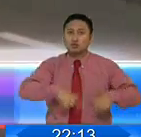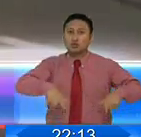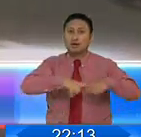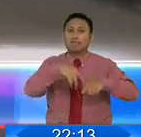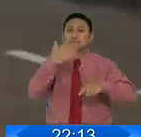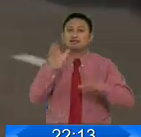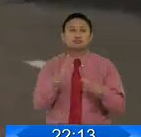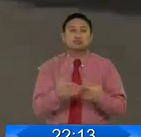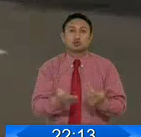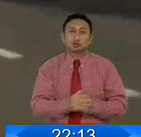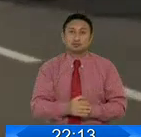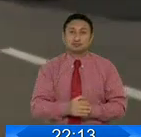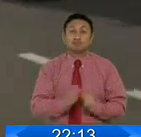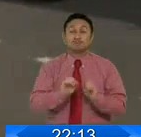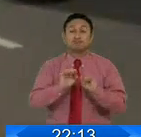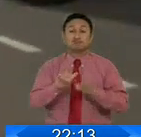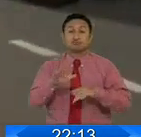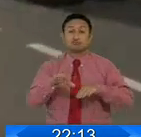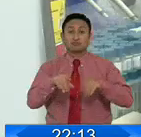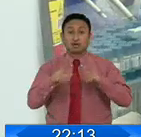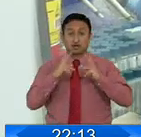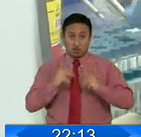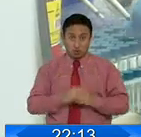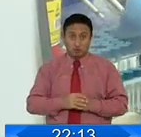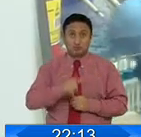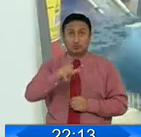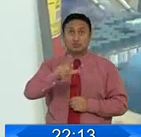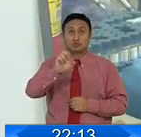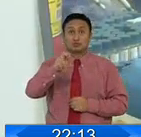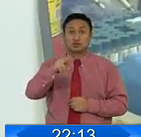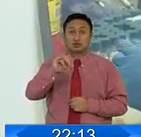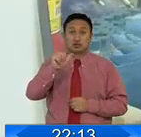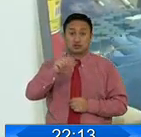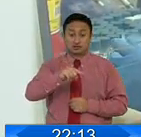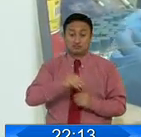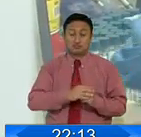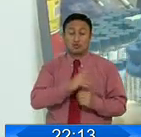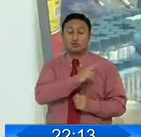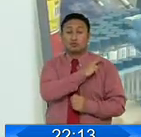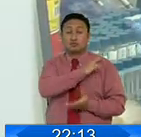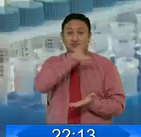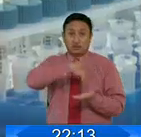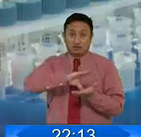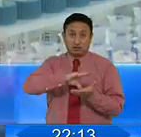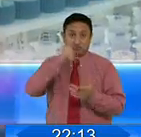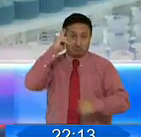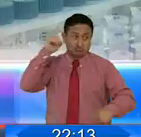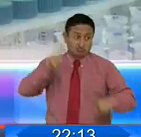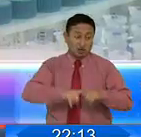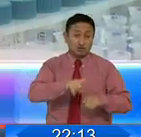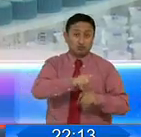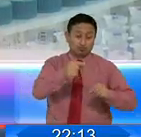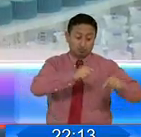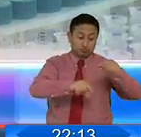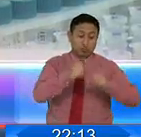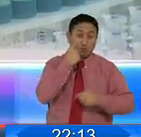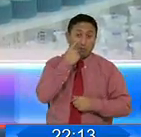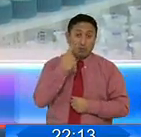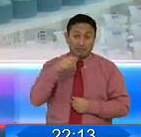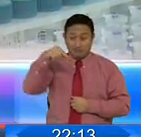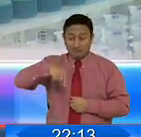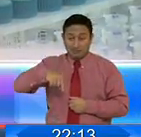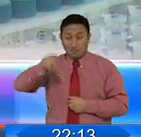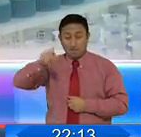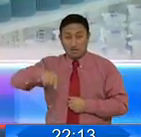de Salud, Lenín Mantilla, explica que el municipio firmó un convenio con la Universidad Central para que su laboratorio procese las muestras que se tomen a